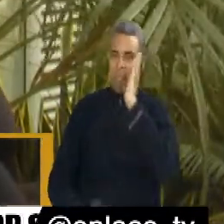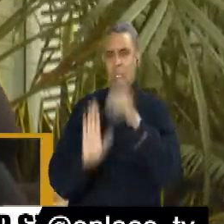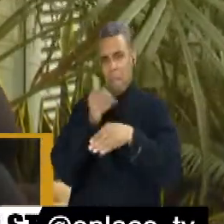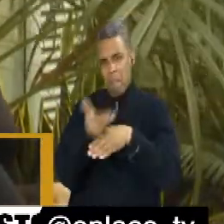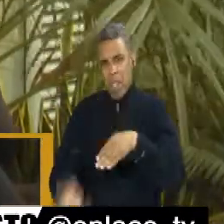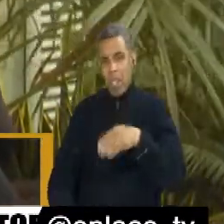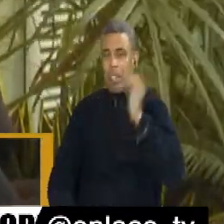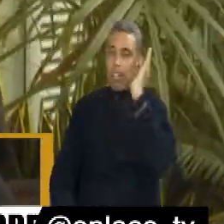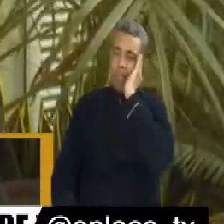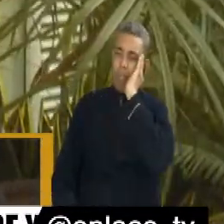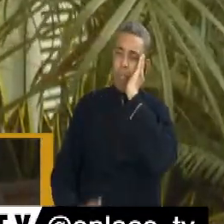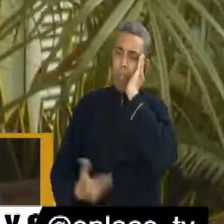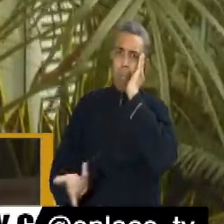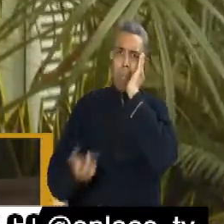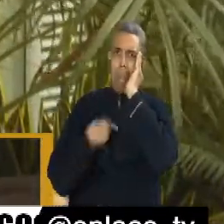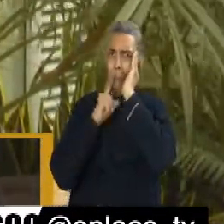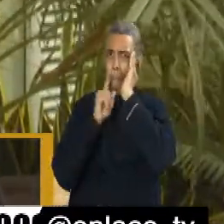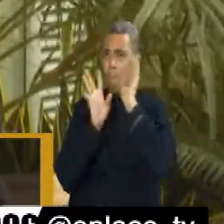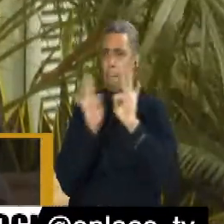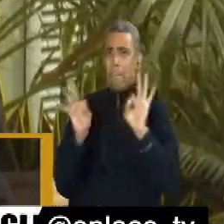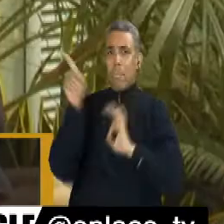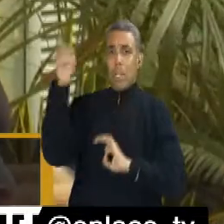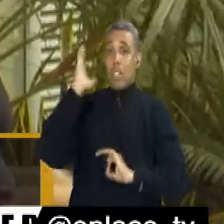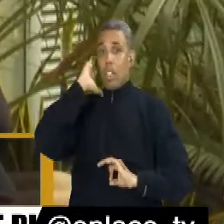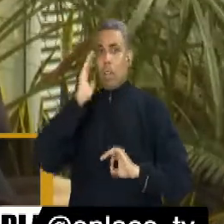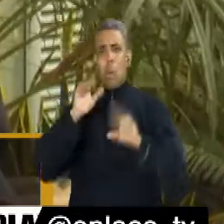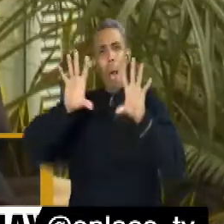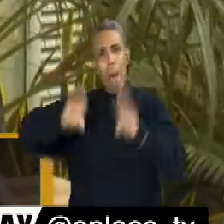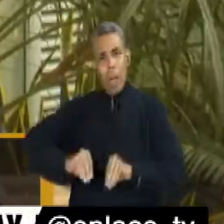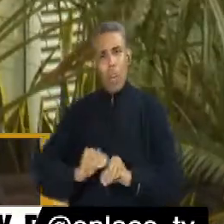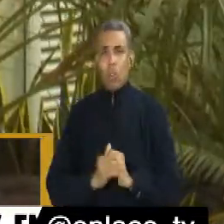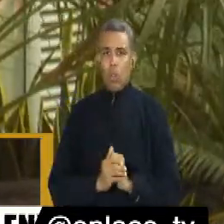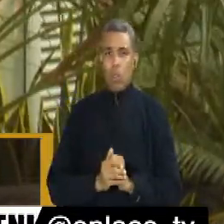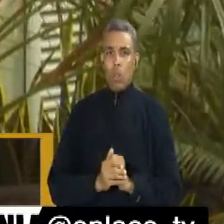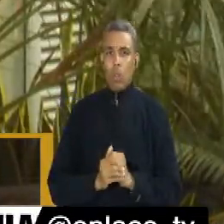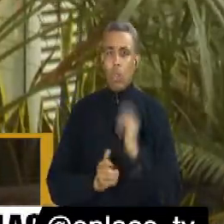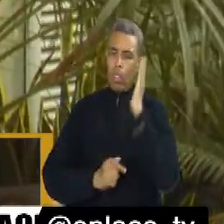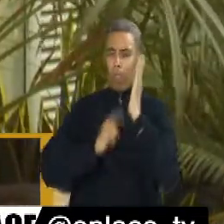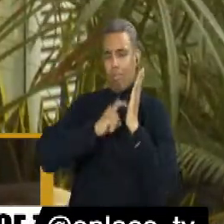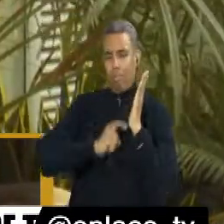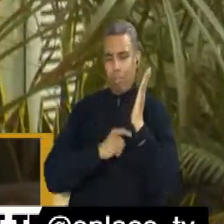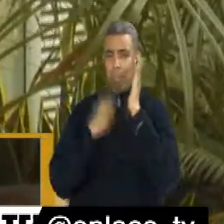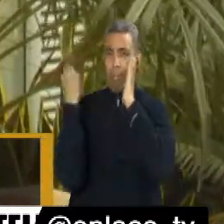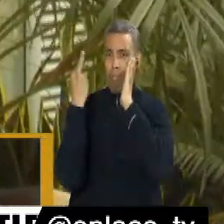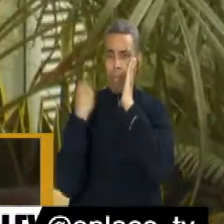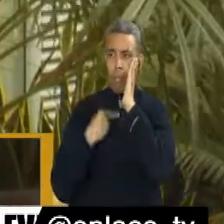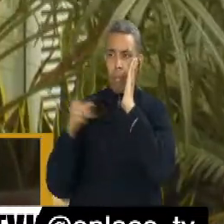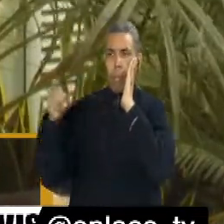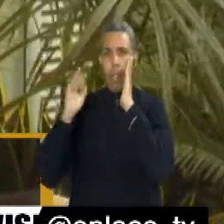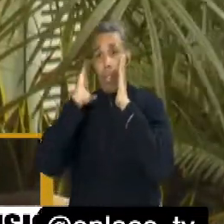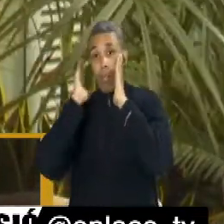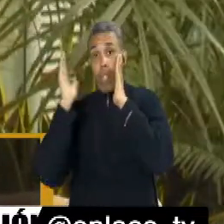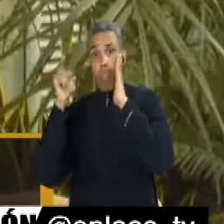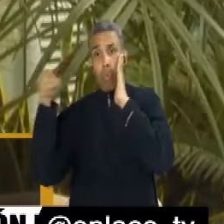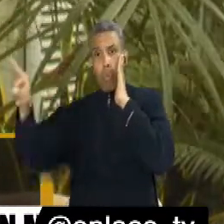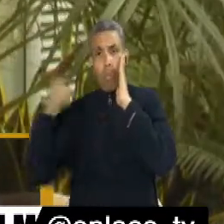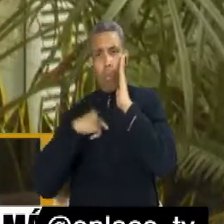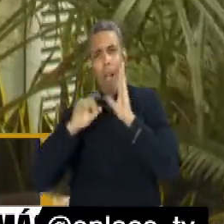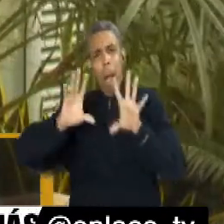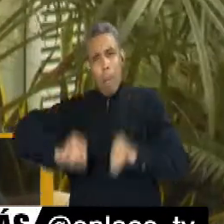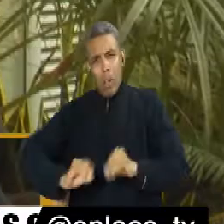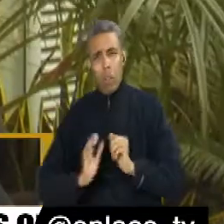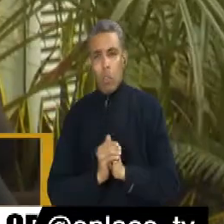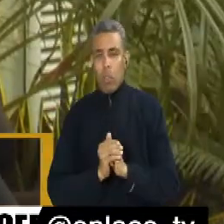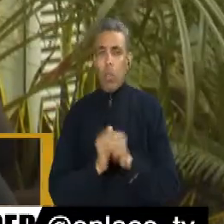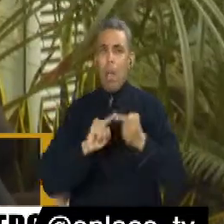adelante, esa tablet, teléfono que él tiene, solo sale buzón de mensajes. Los compañeros de la carrera de él de